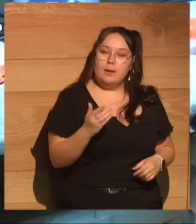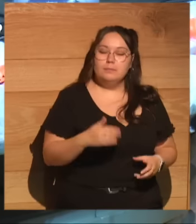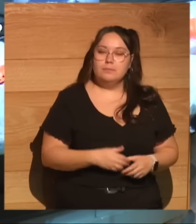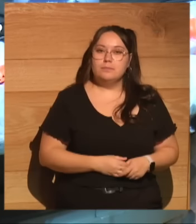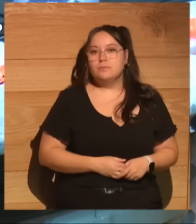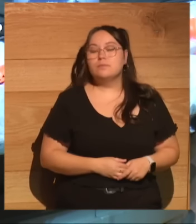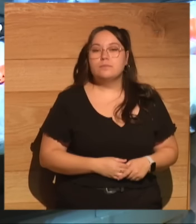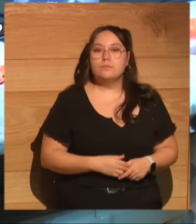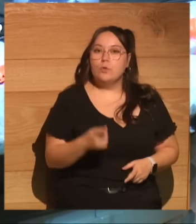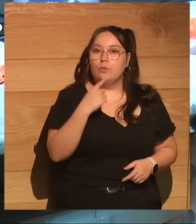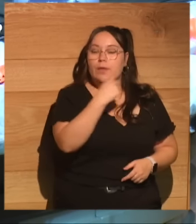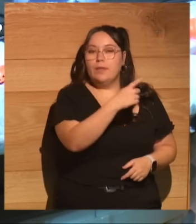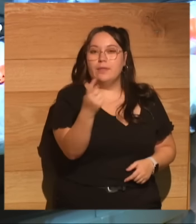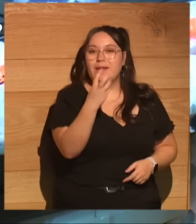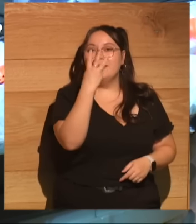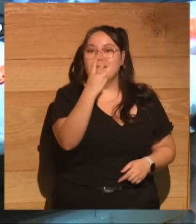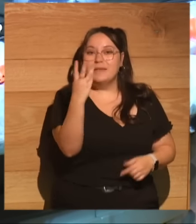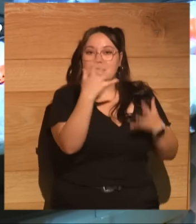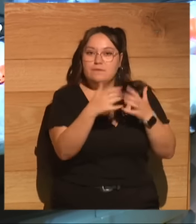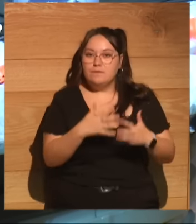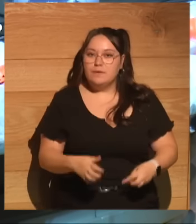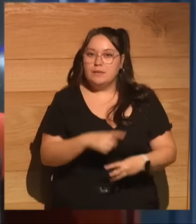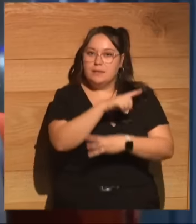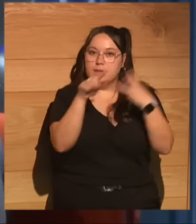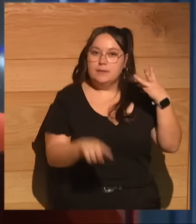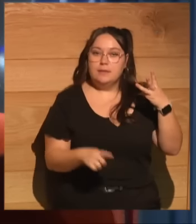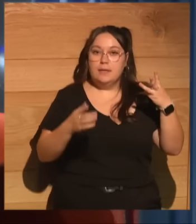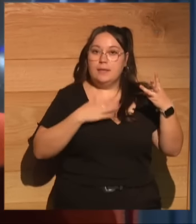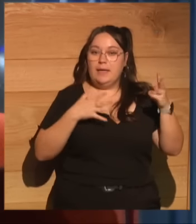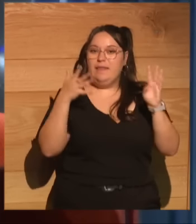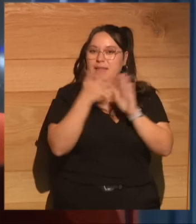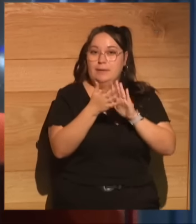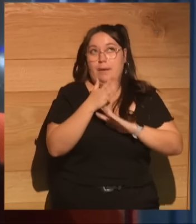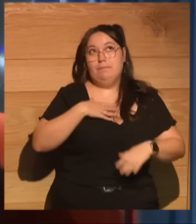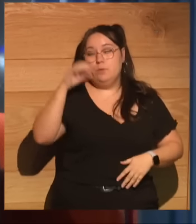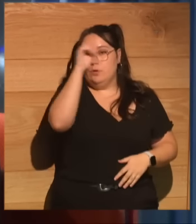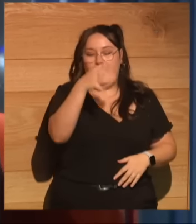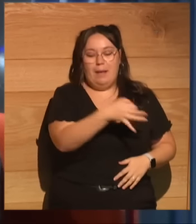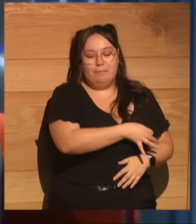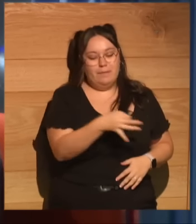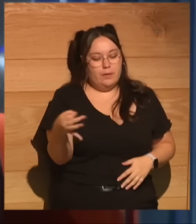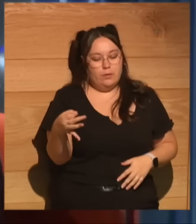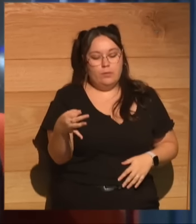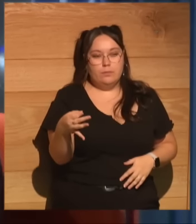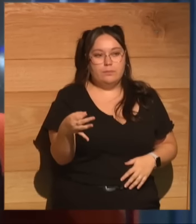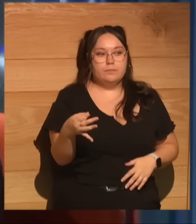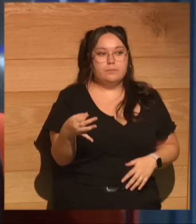concurso. Os voy a decir tres frases, ¿sí?, que describen, en mi opinión, ¿sí?, a la perfección,